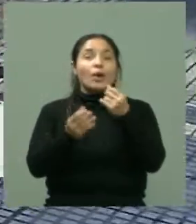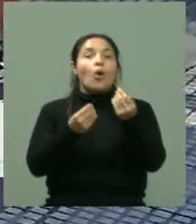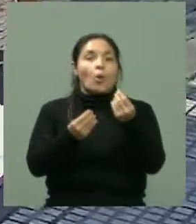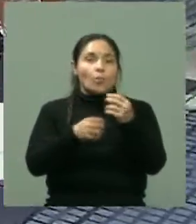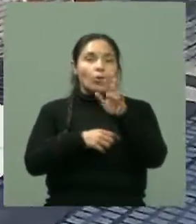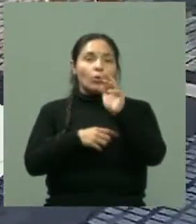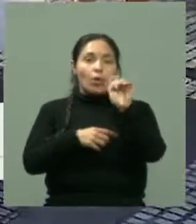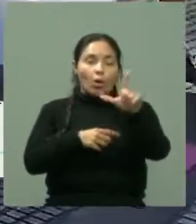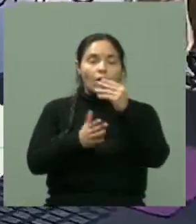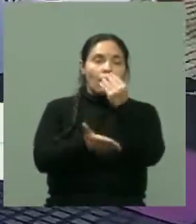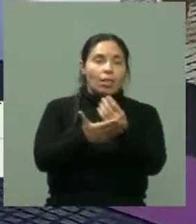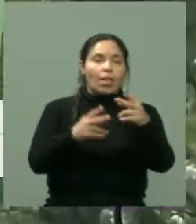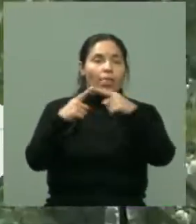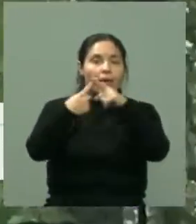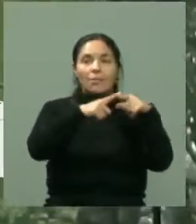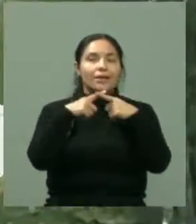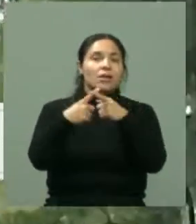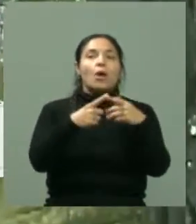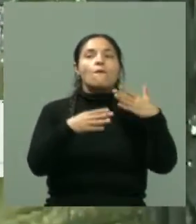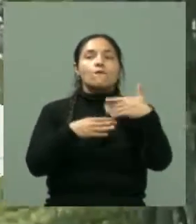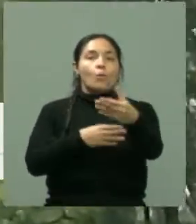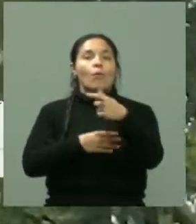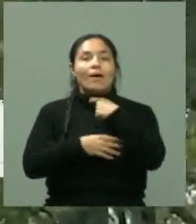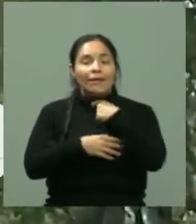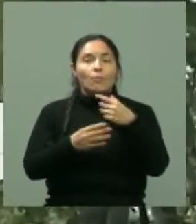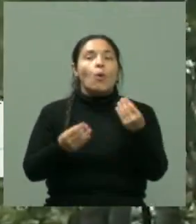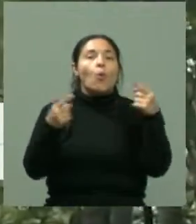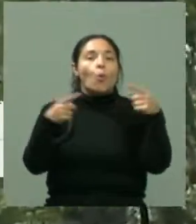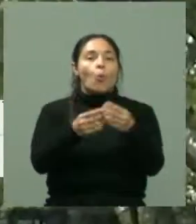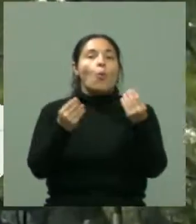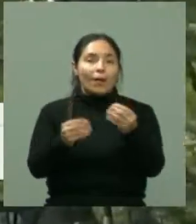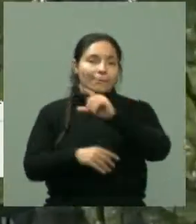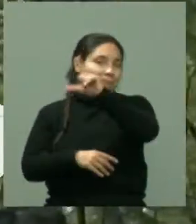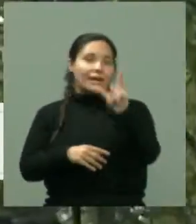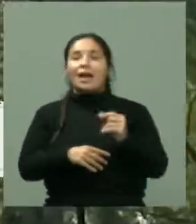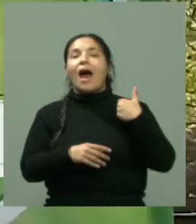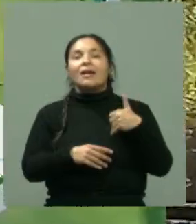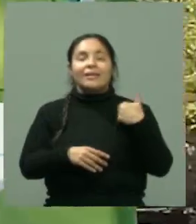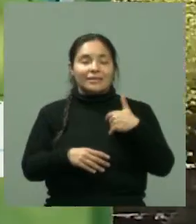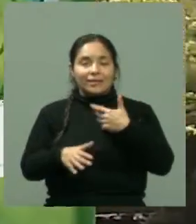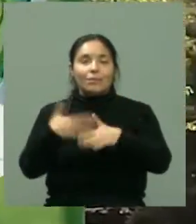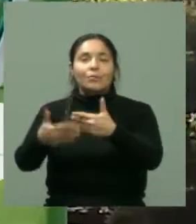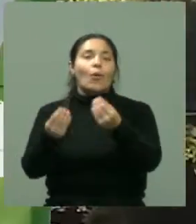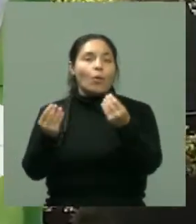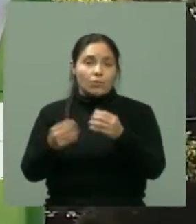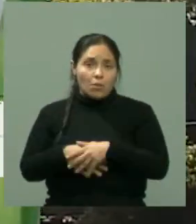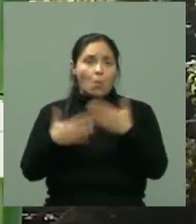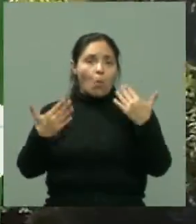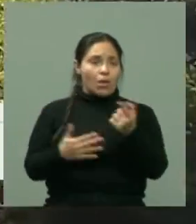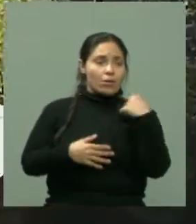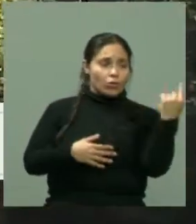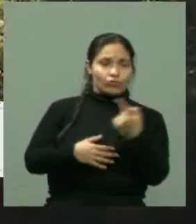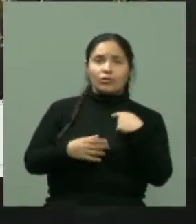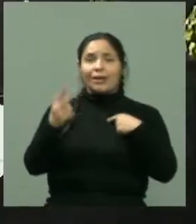para debatir el futuro que queremos, la Argentina que queremos, y también de que somos capaces de sentarnos en una mesa con